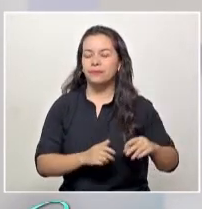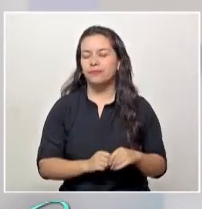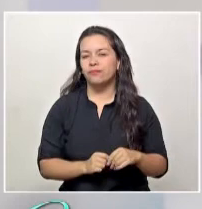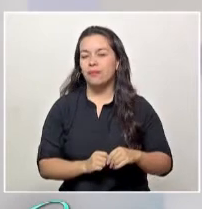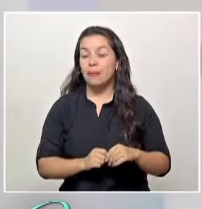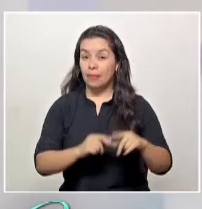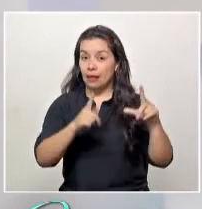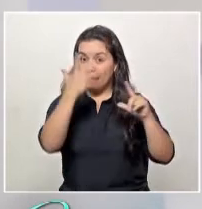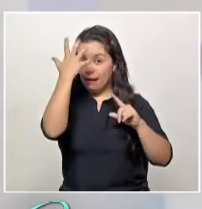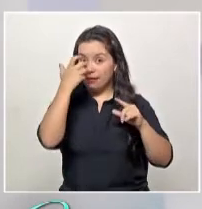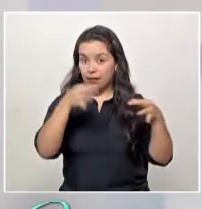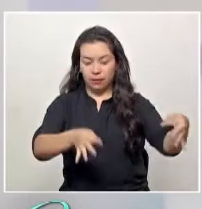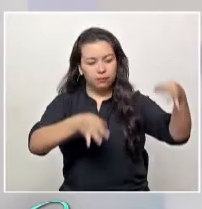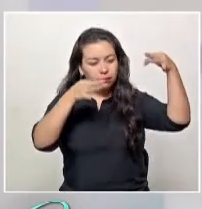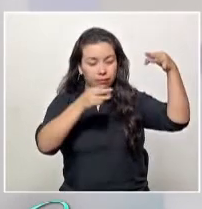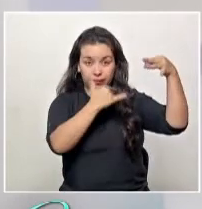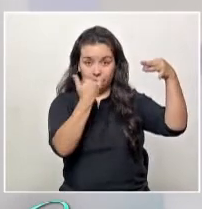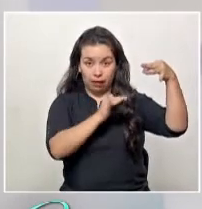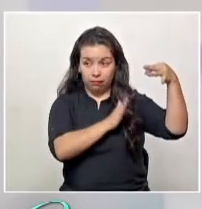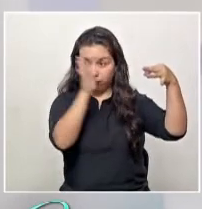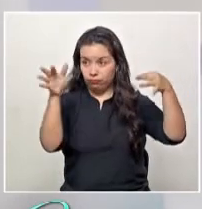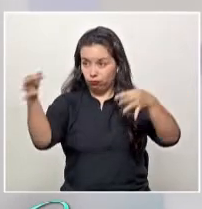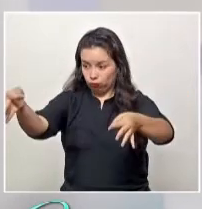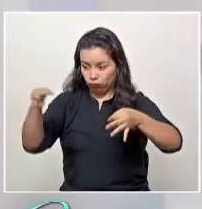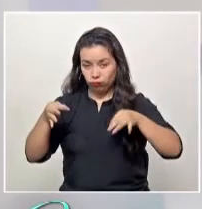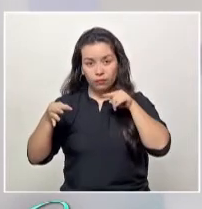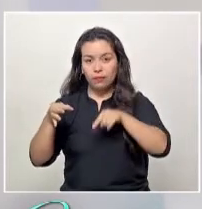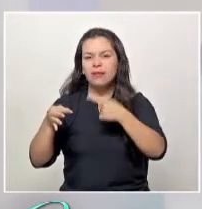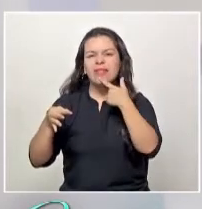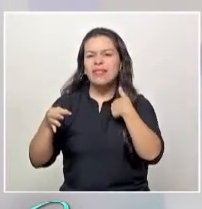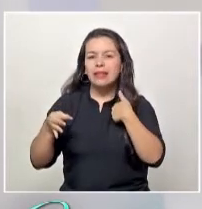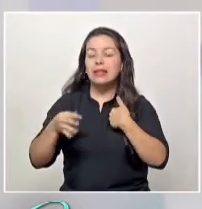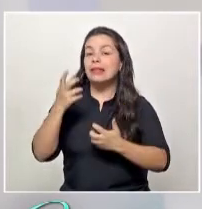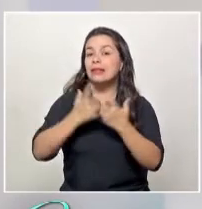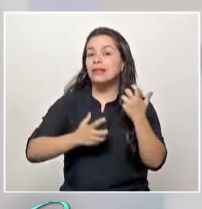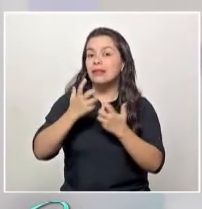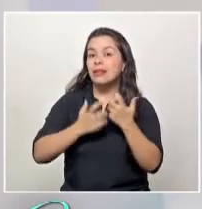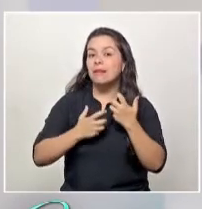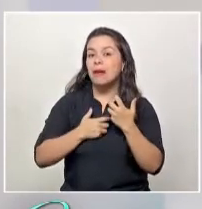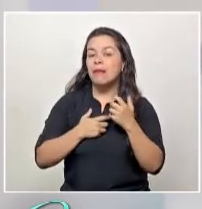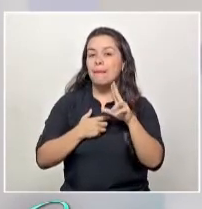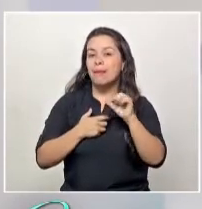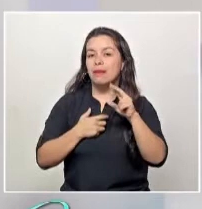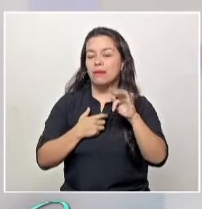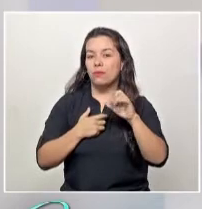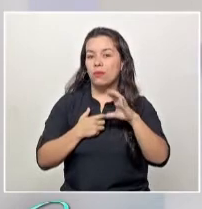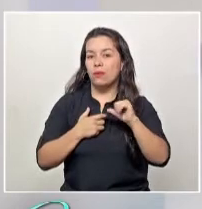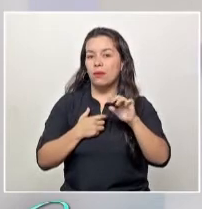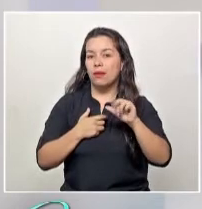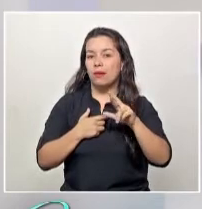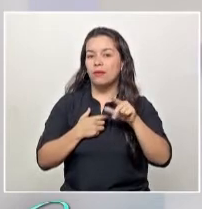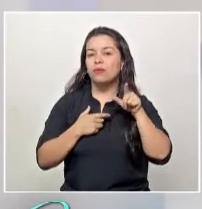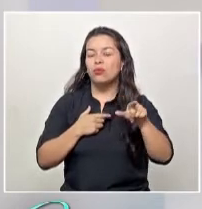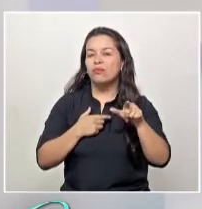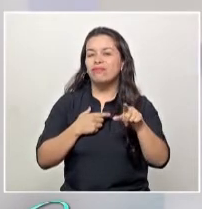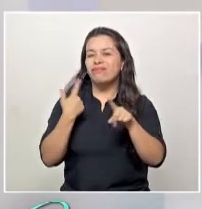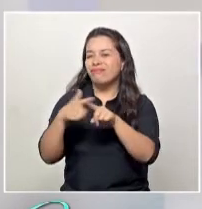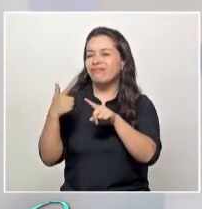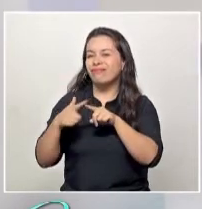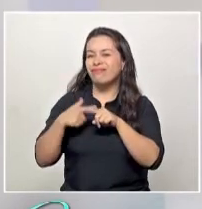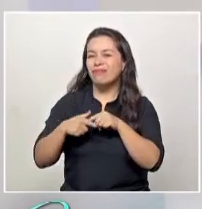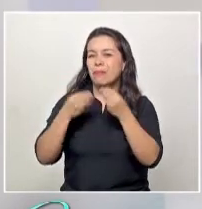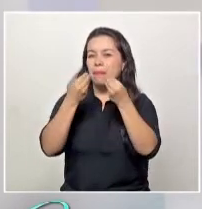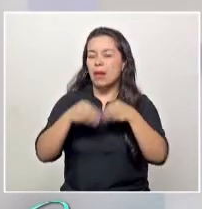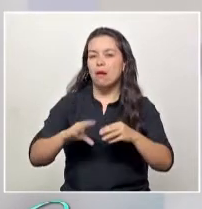El examen arrojó el siguiente resultado. Dice, sistema ventricular y surcos prominentes por pérdida